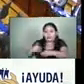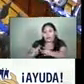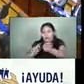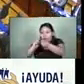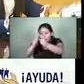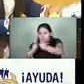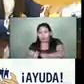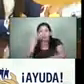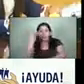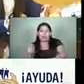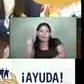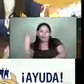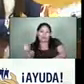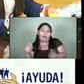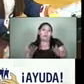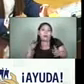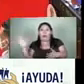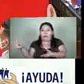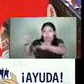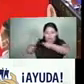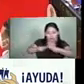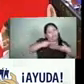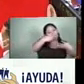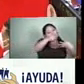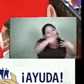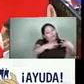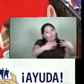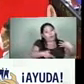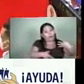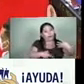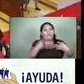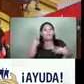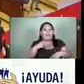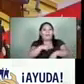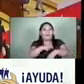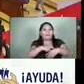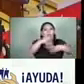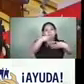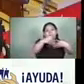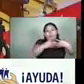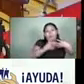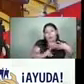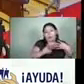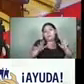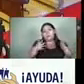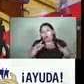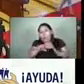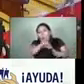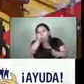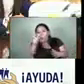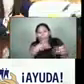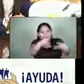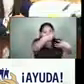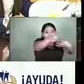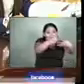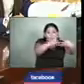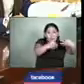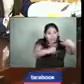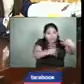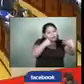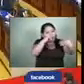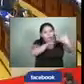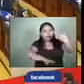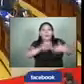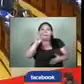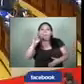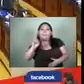días más para luego evaluarlo. A pesar que no está vigente ese decreto, cabe recordar que hay otro decreto aprobado el pasado